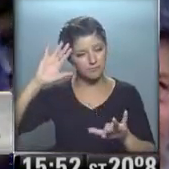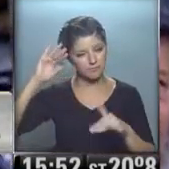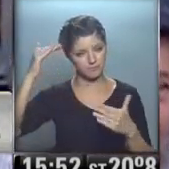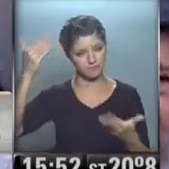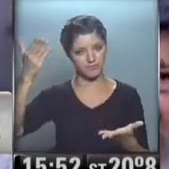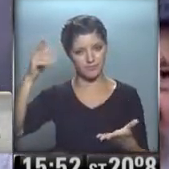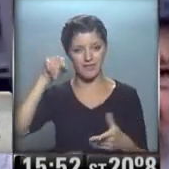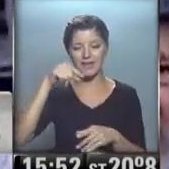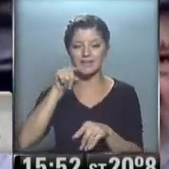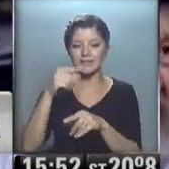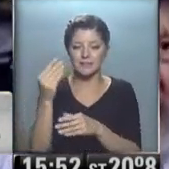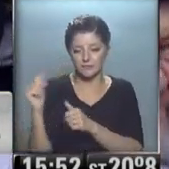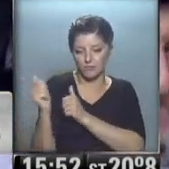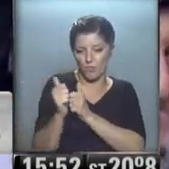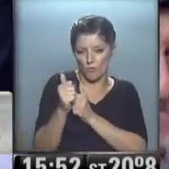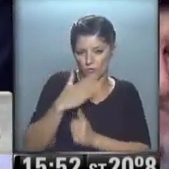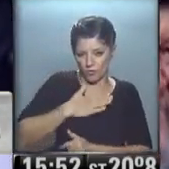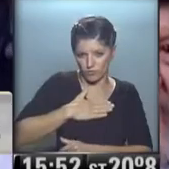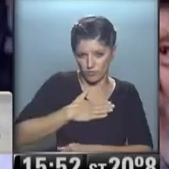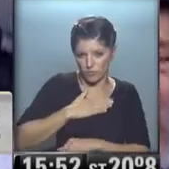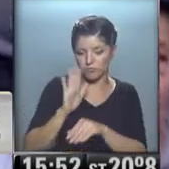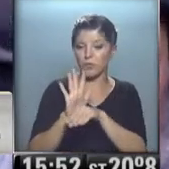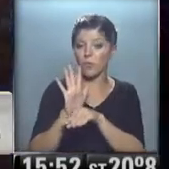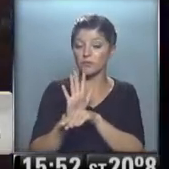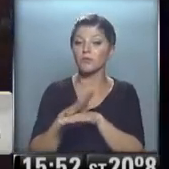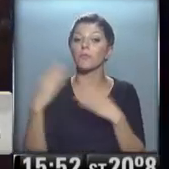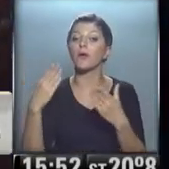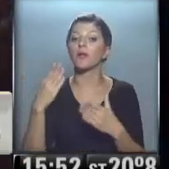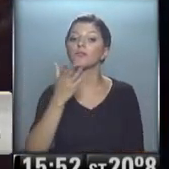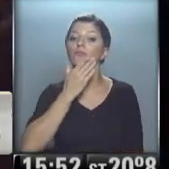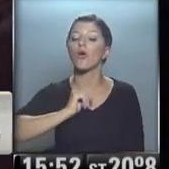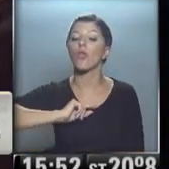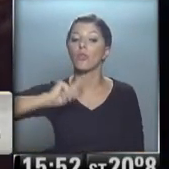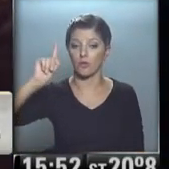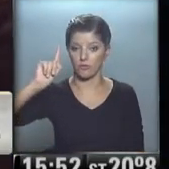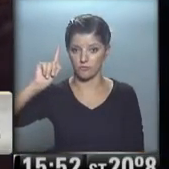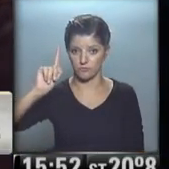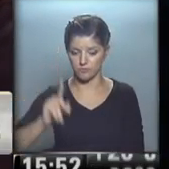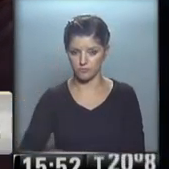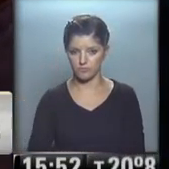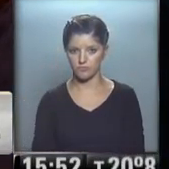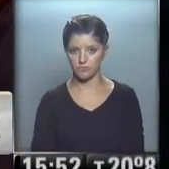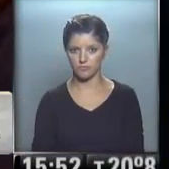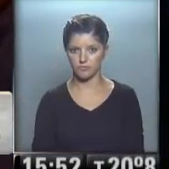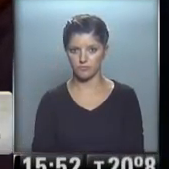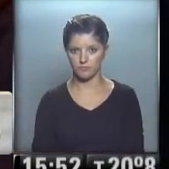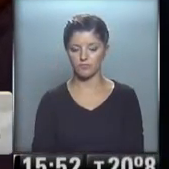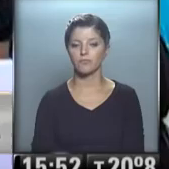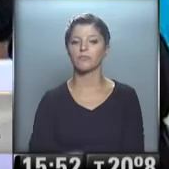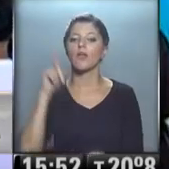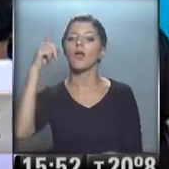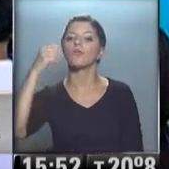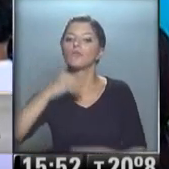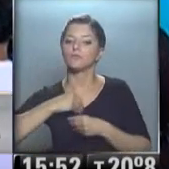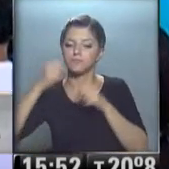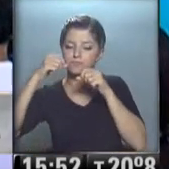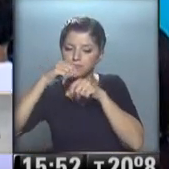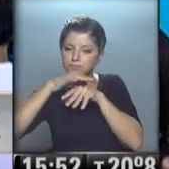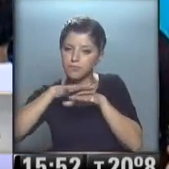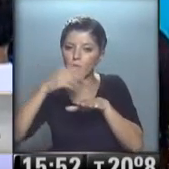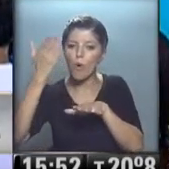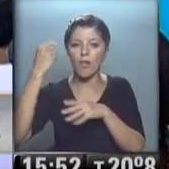con nosotros. Por eso, Dios y Padre bueno, que en tu infinita bondad nos